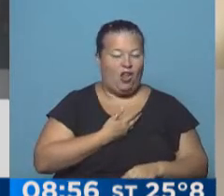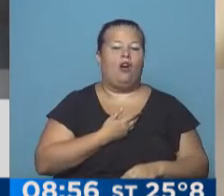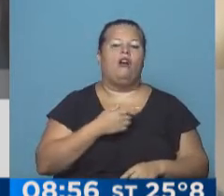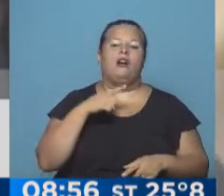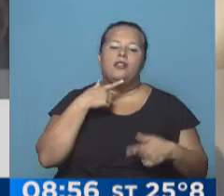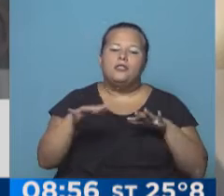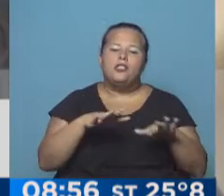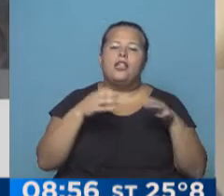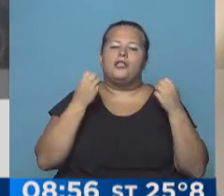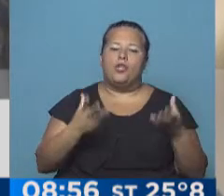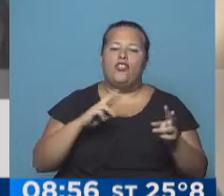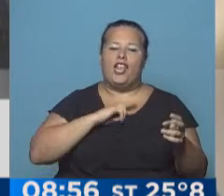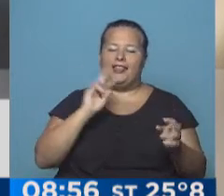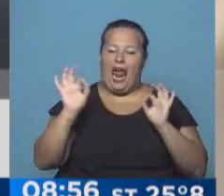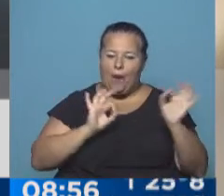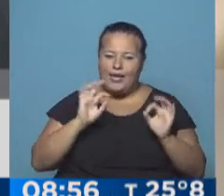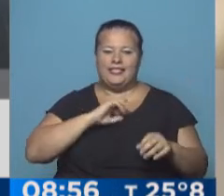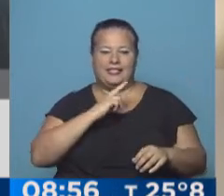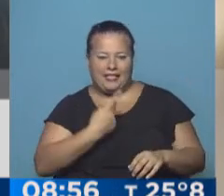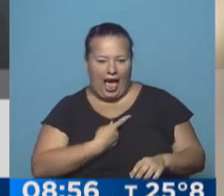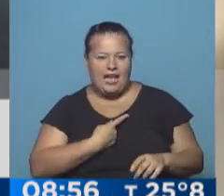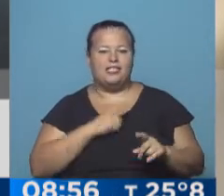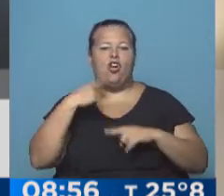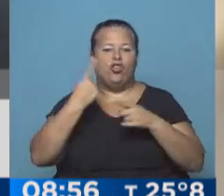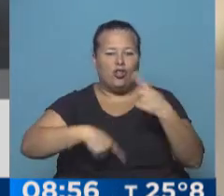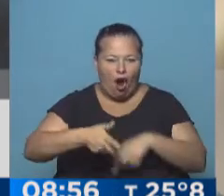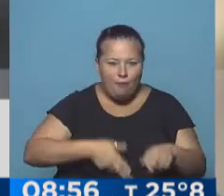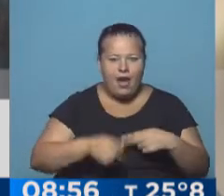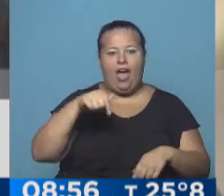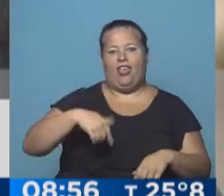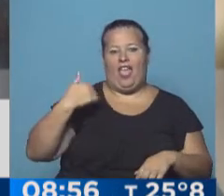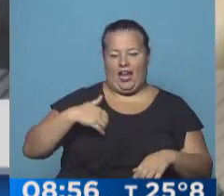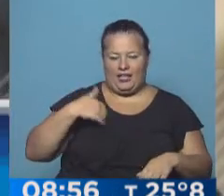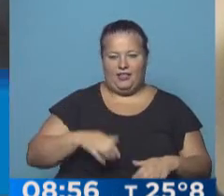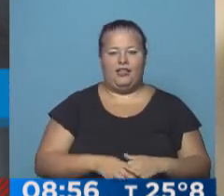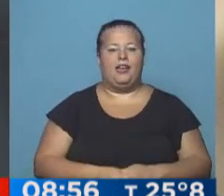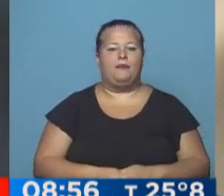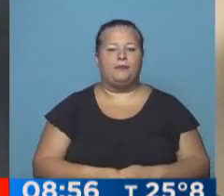aborda la situación de los travestis, transexuales y transgéneros en la Argentina.